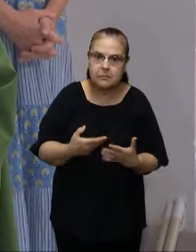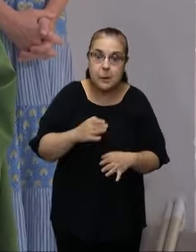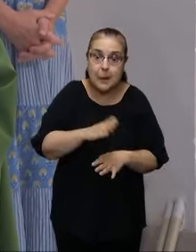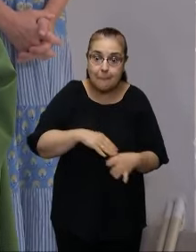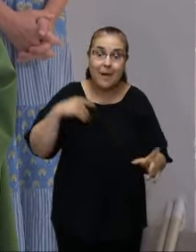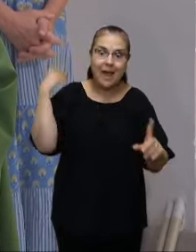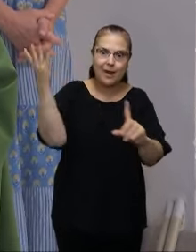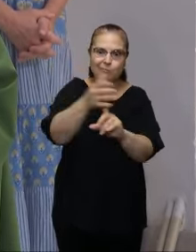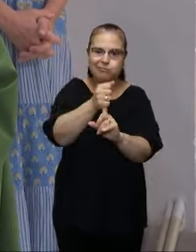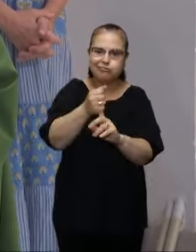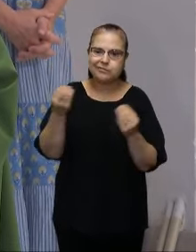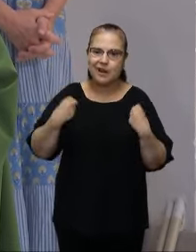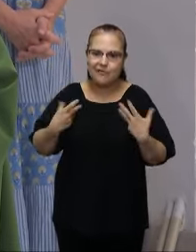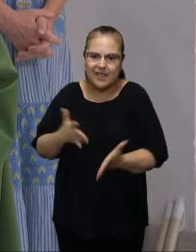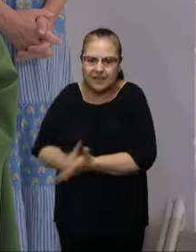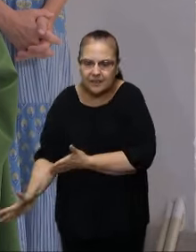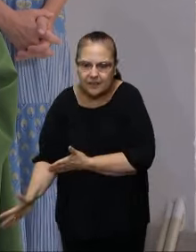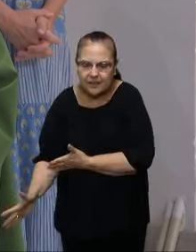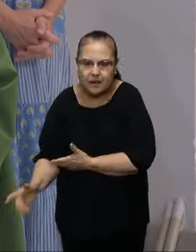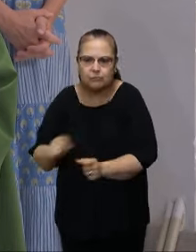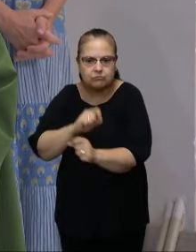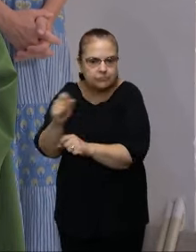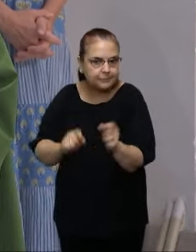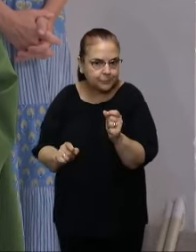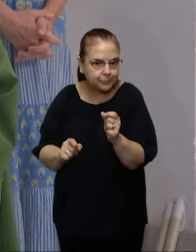para ganar la vida eterna?